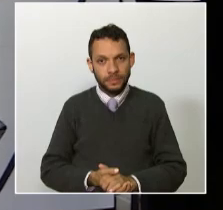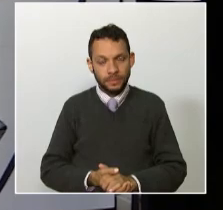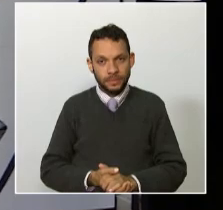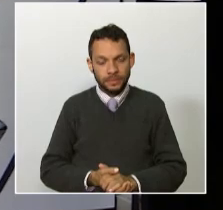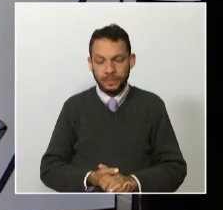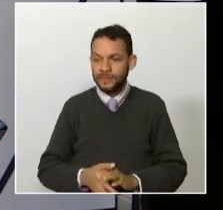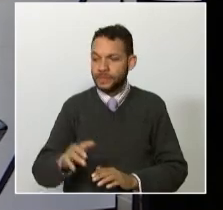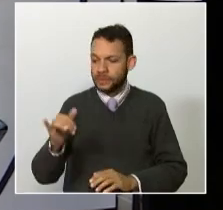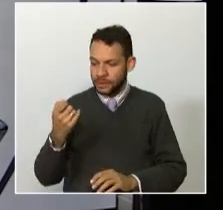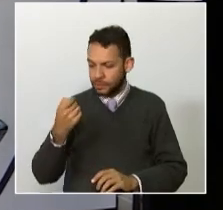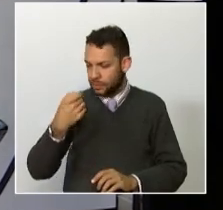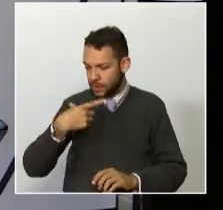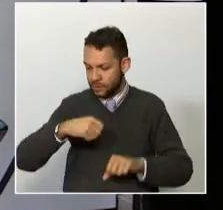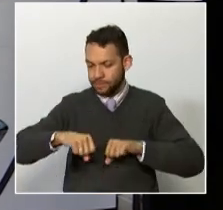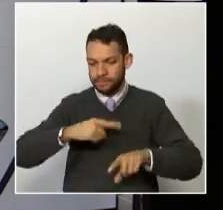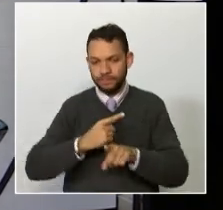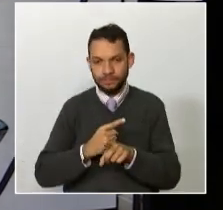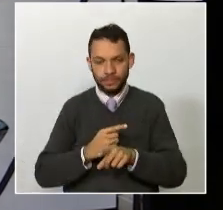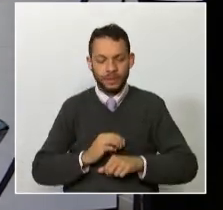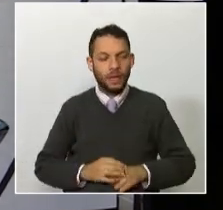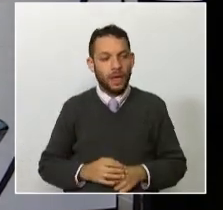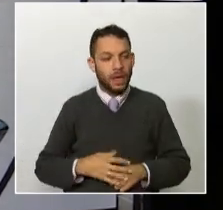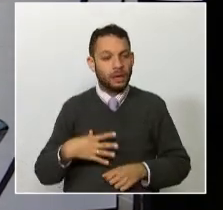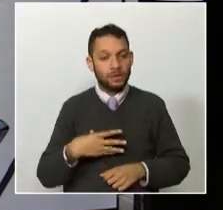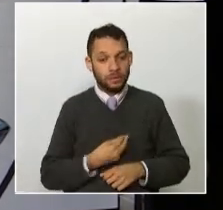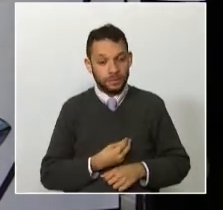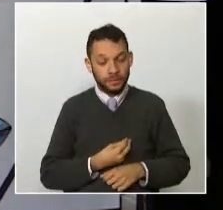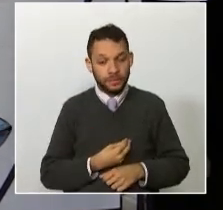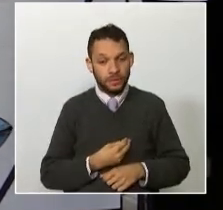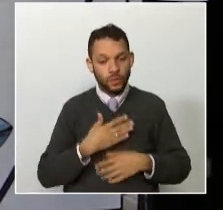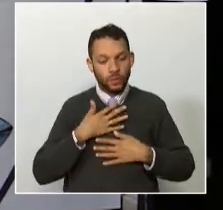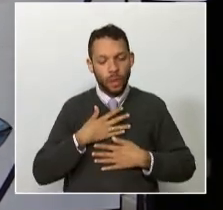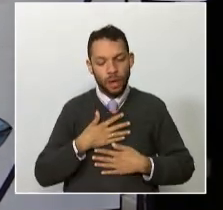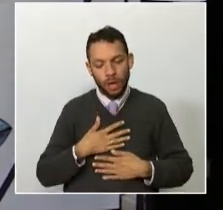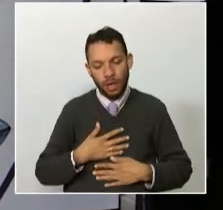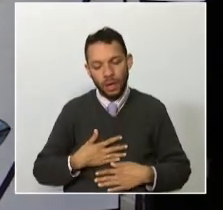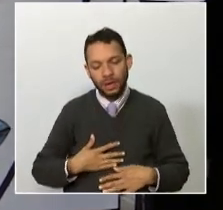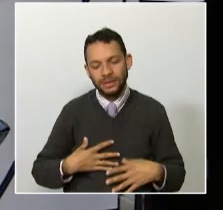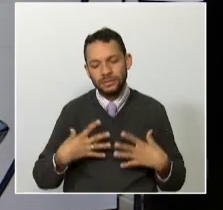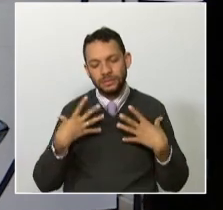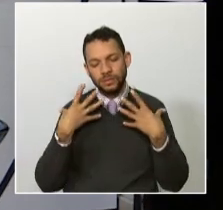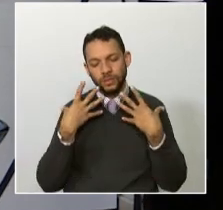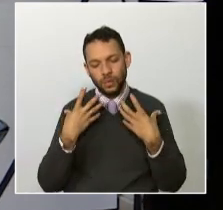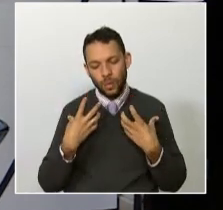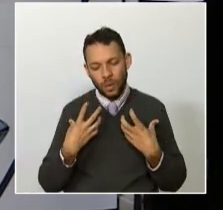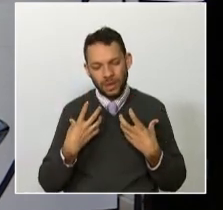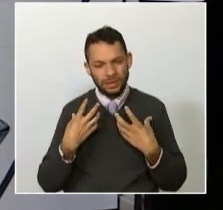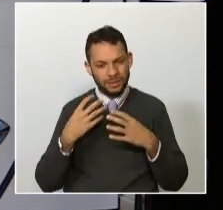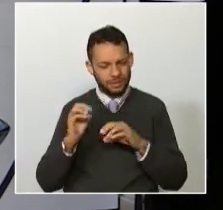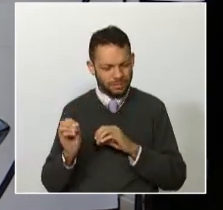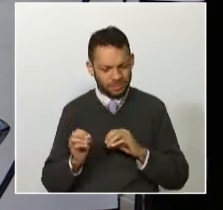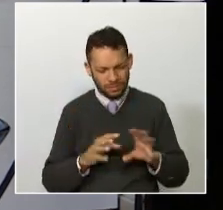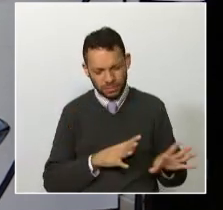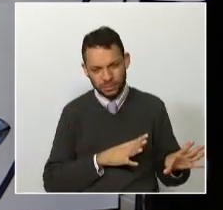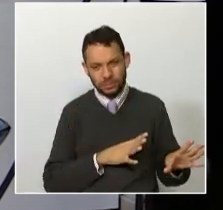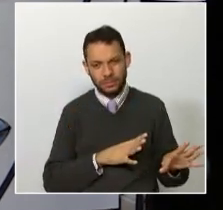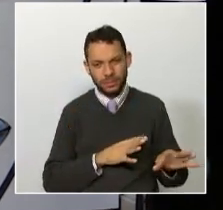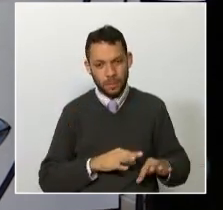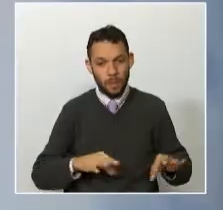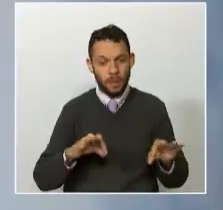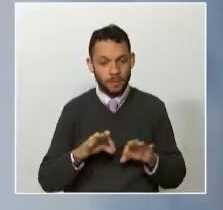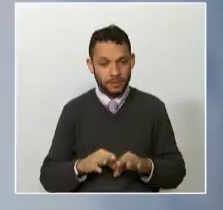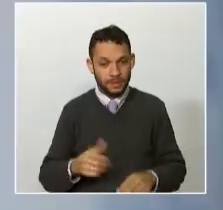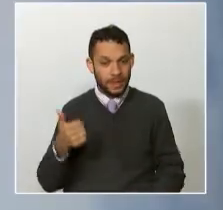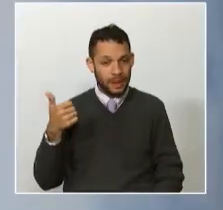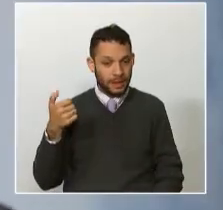Sí, listo. El de la decoaptación que vamos a hacer para disminuir la tensión de la articulación es colocar un bolígrafo, si lo tienen en